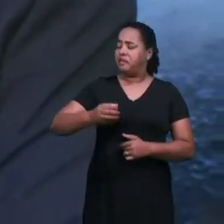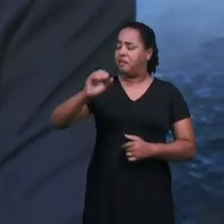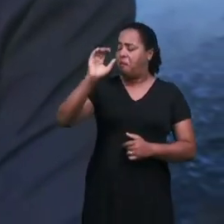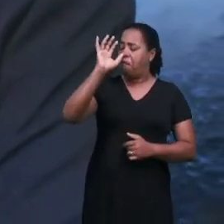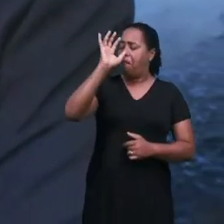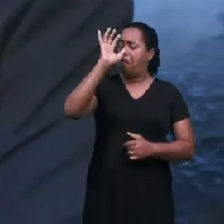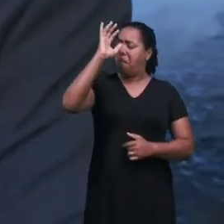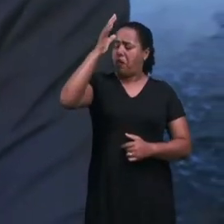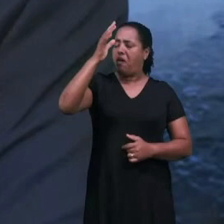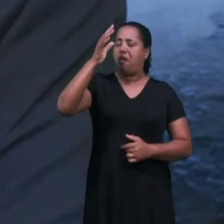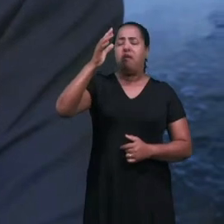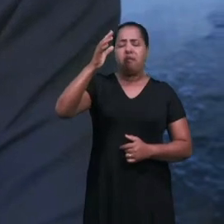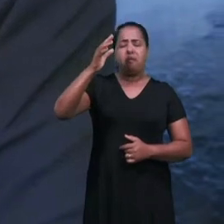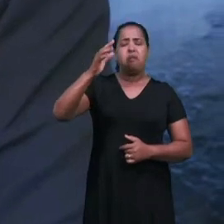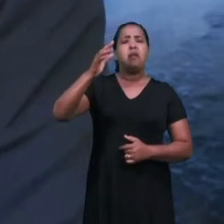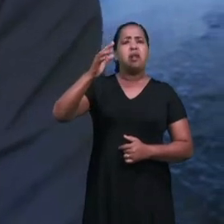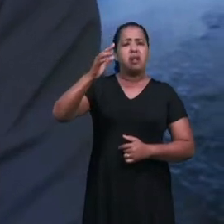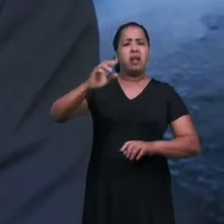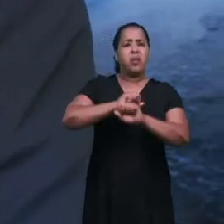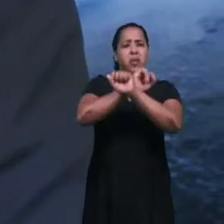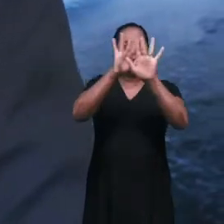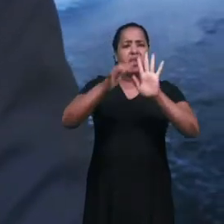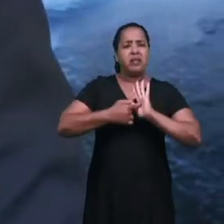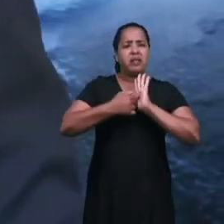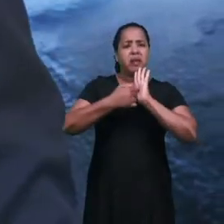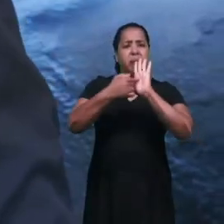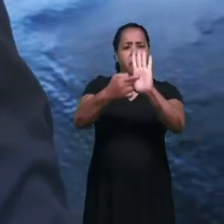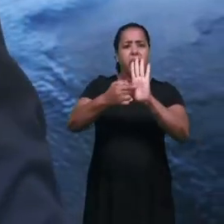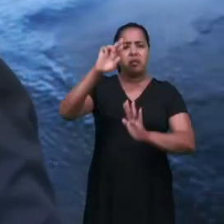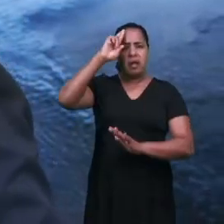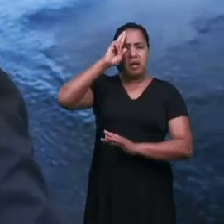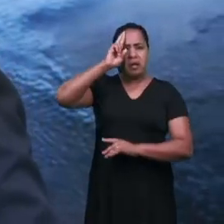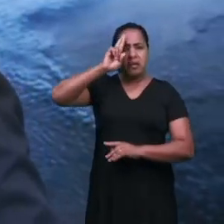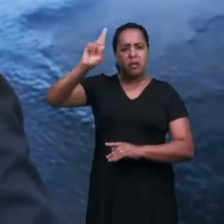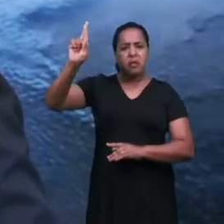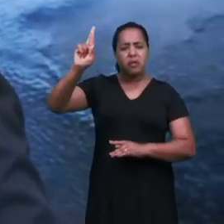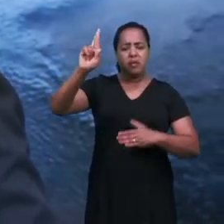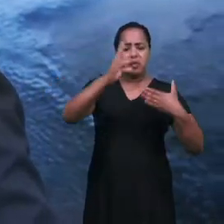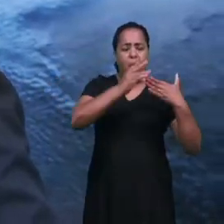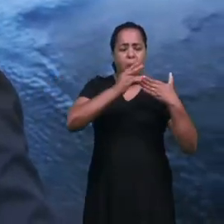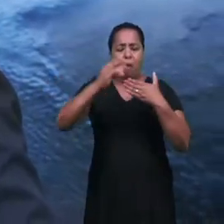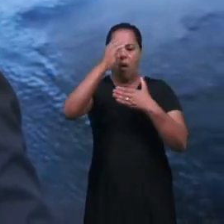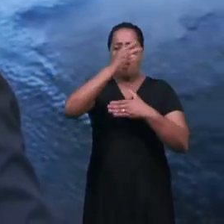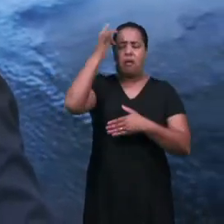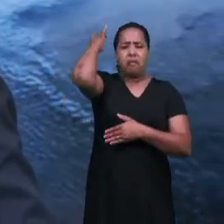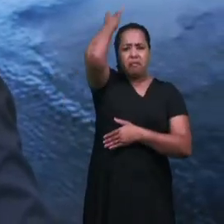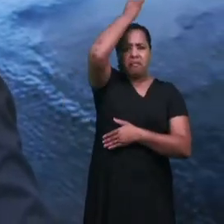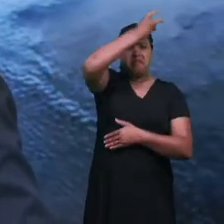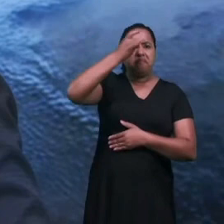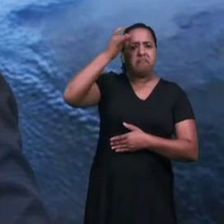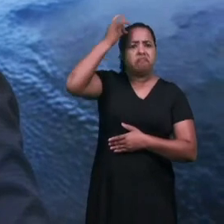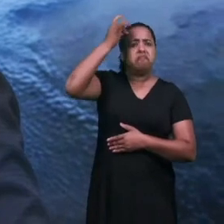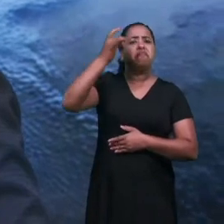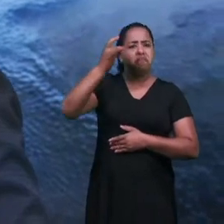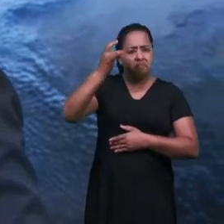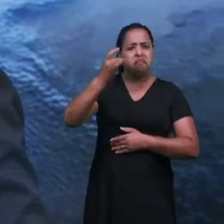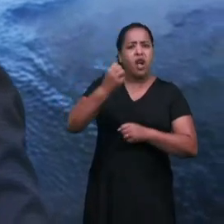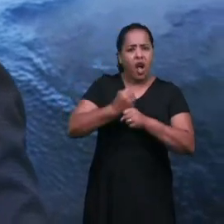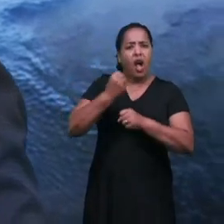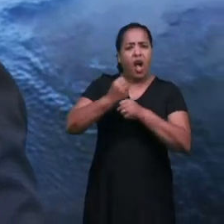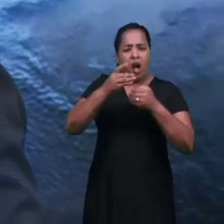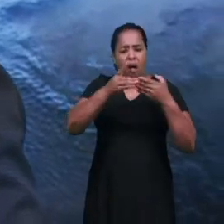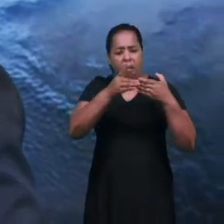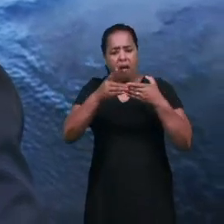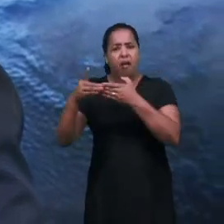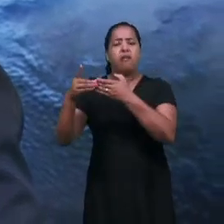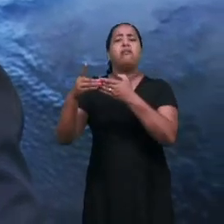señales que comprueban, que dan evidencia de la dirección de tu Espíritu en esta obra, que